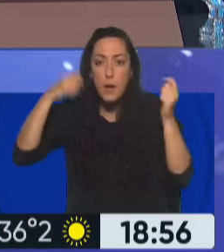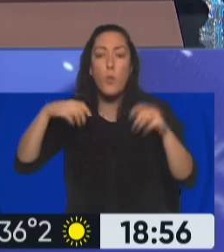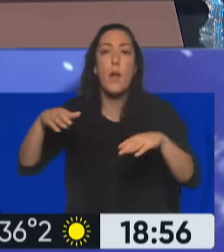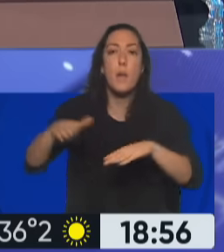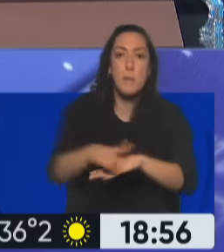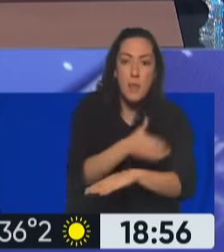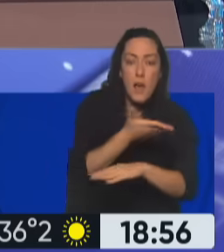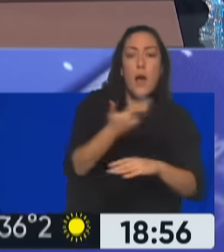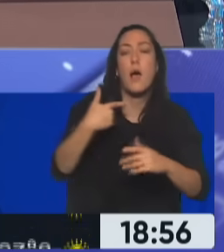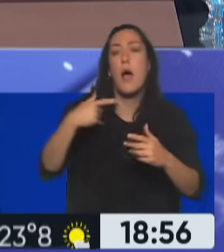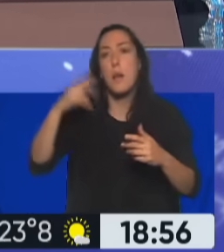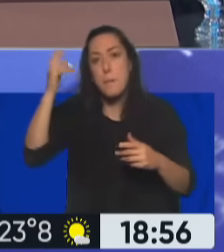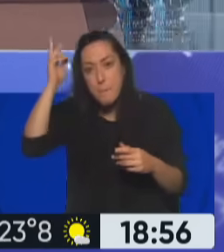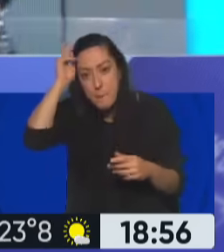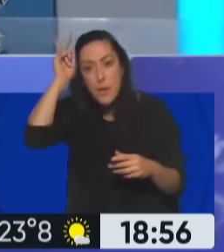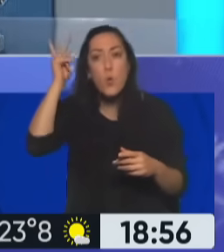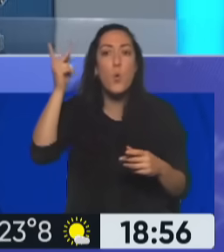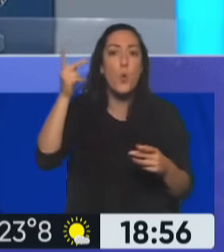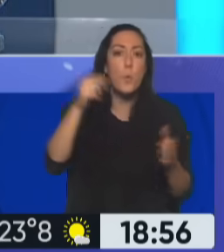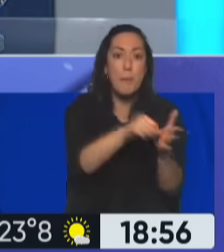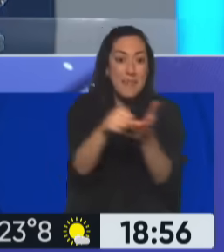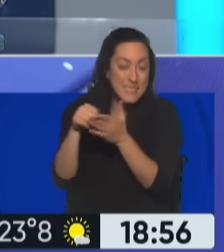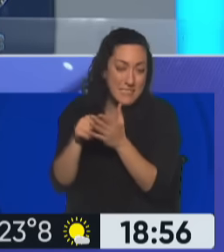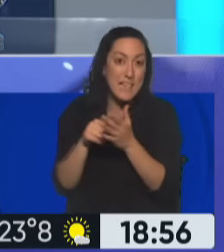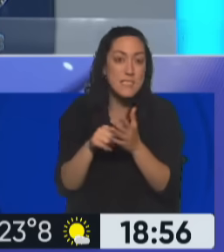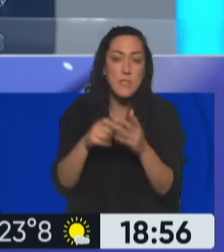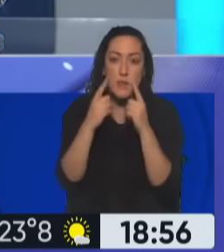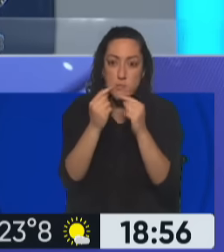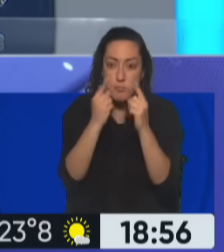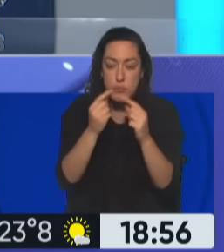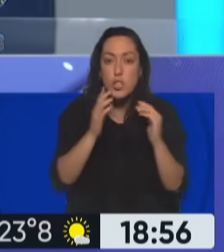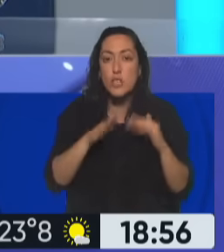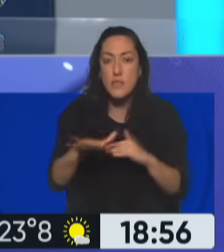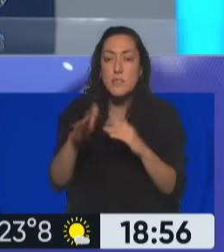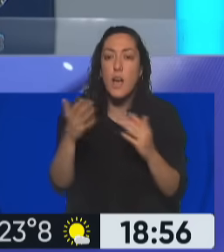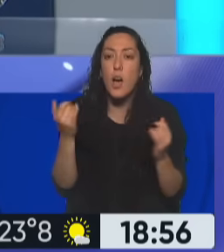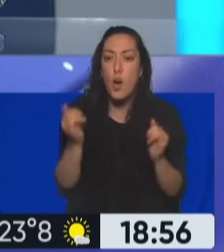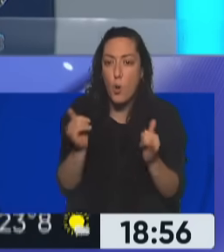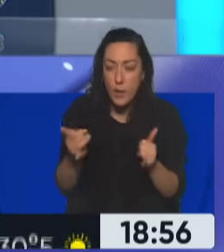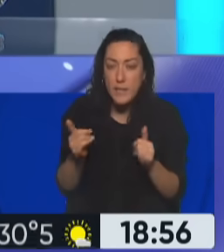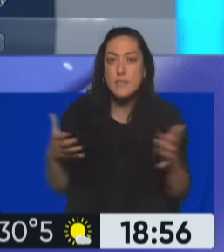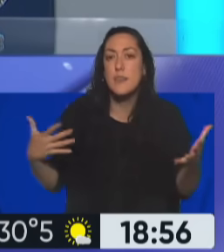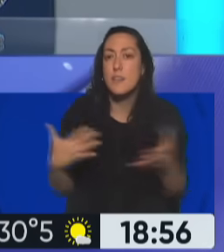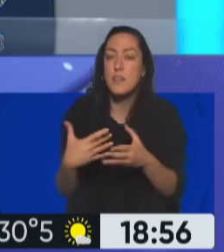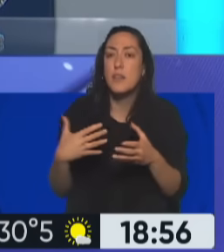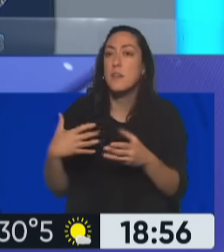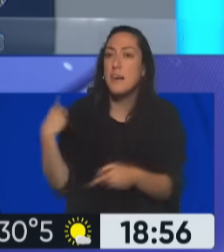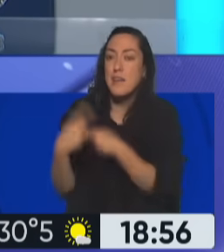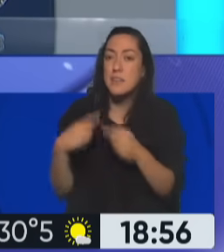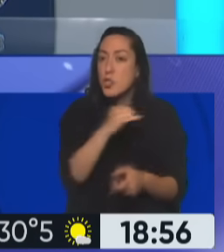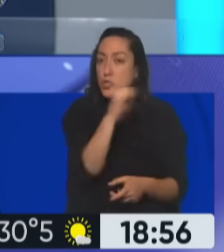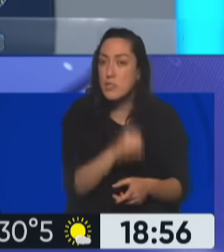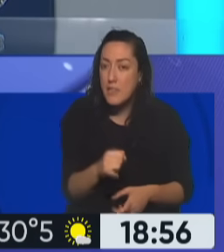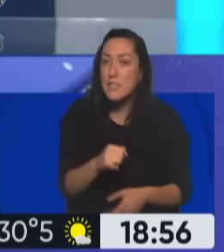Madagascar, Perú, entre posiblemente otros países que tienen esto, como te decía, la generación Z, los sectores más